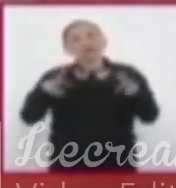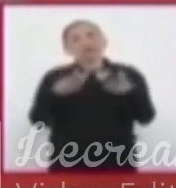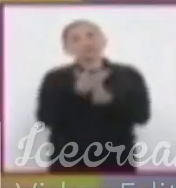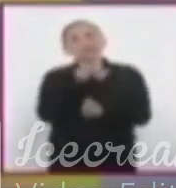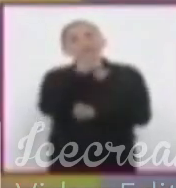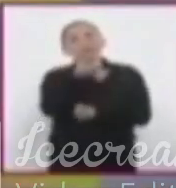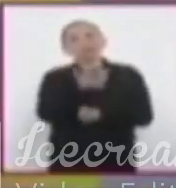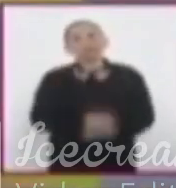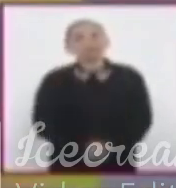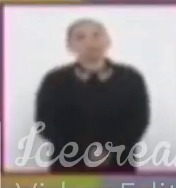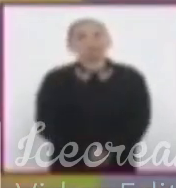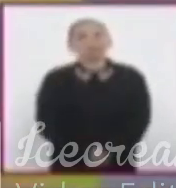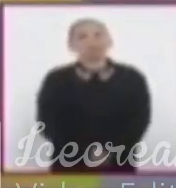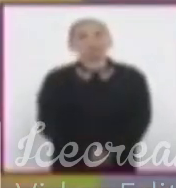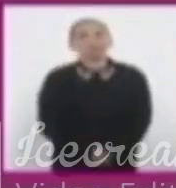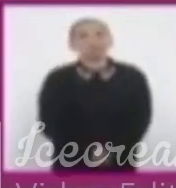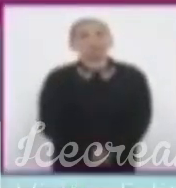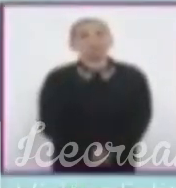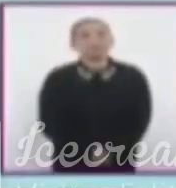de...